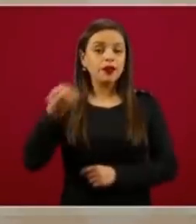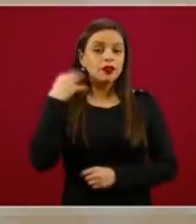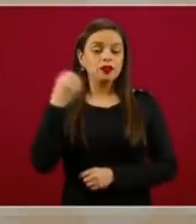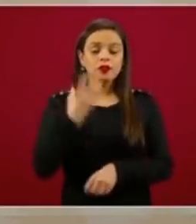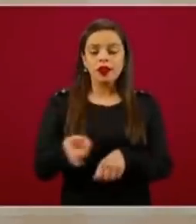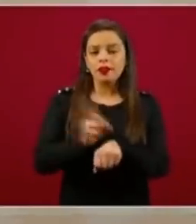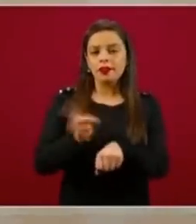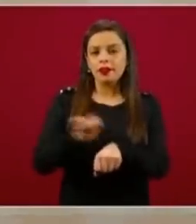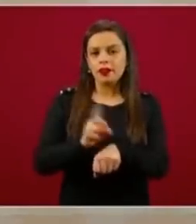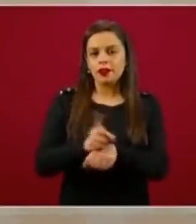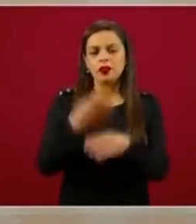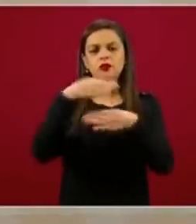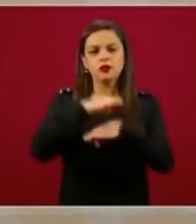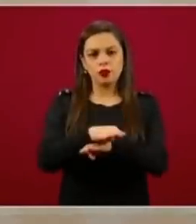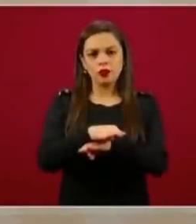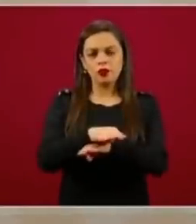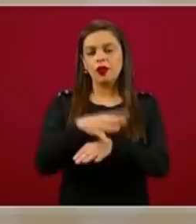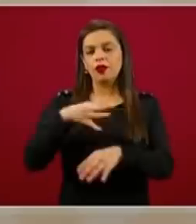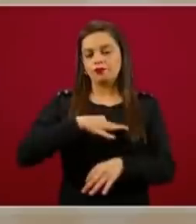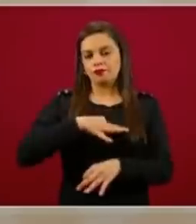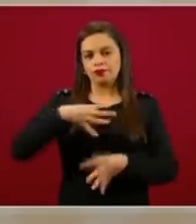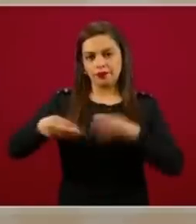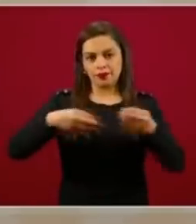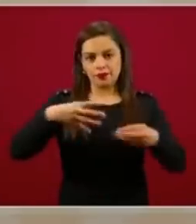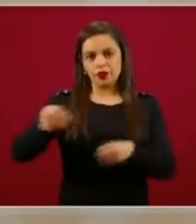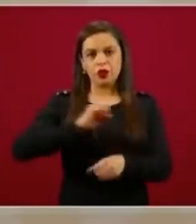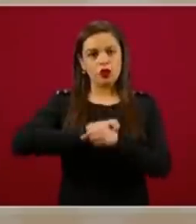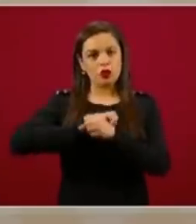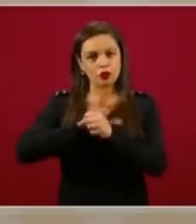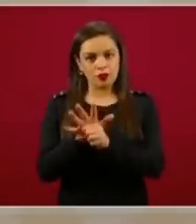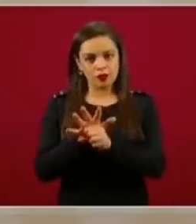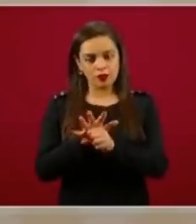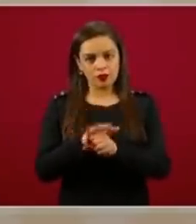sobre la pandemia de COVID, la enfermedad causada por el nuevo coronavirus SARS-CoV-2.